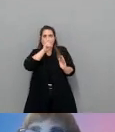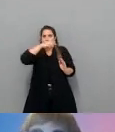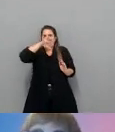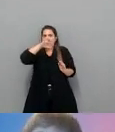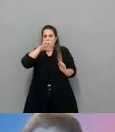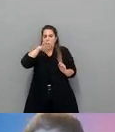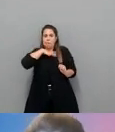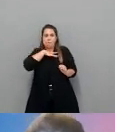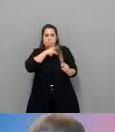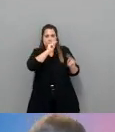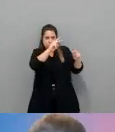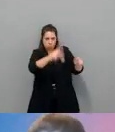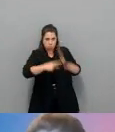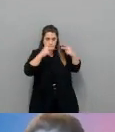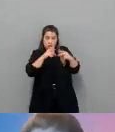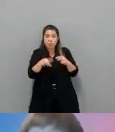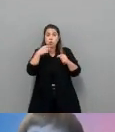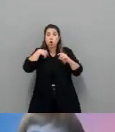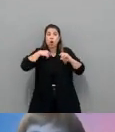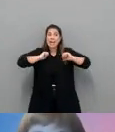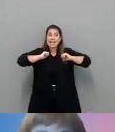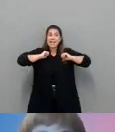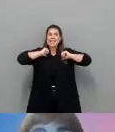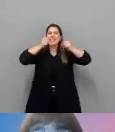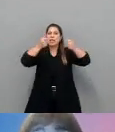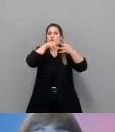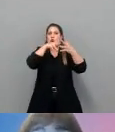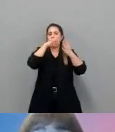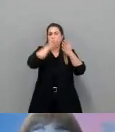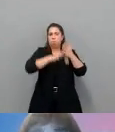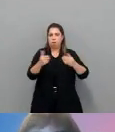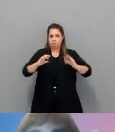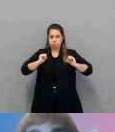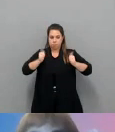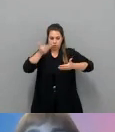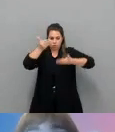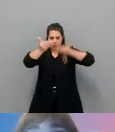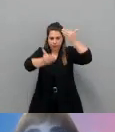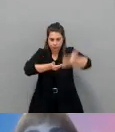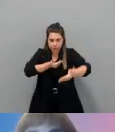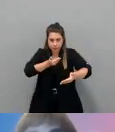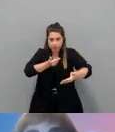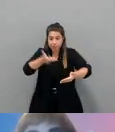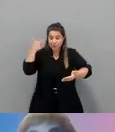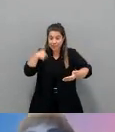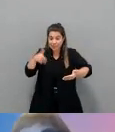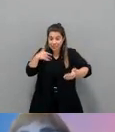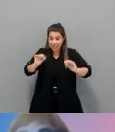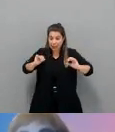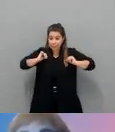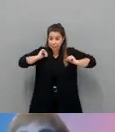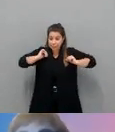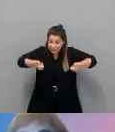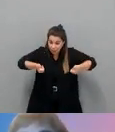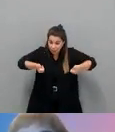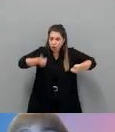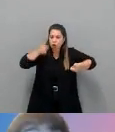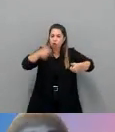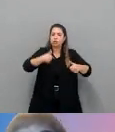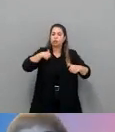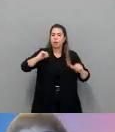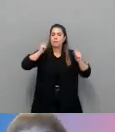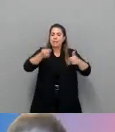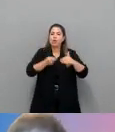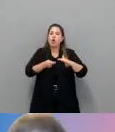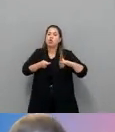doy inicio a esa reducción de jornada, ¿vale? Ya una vez he dado inicio es cuando presento la solicitud